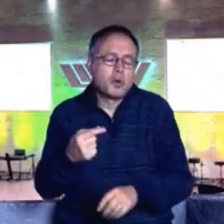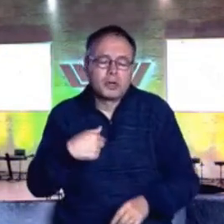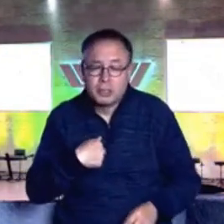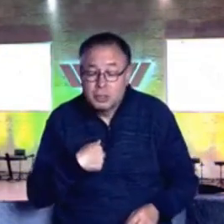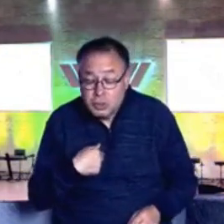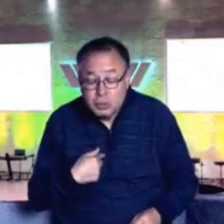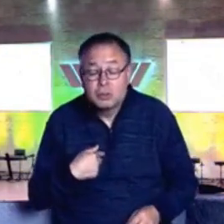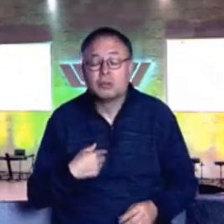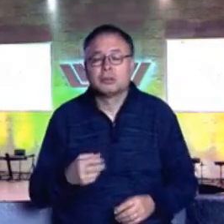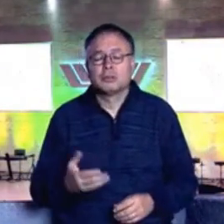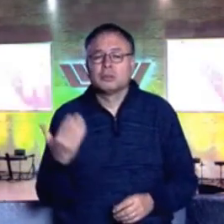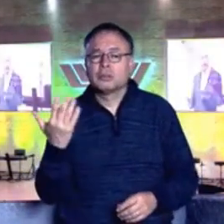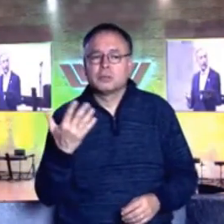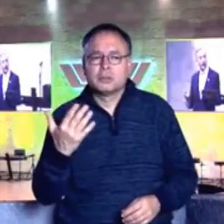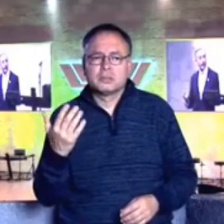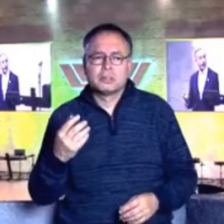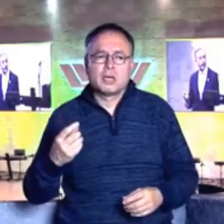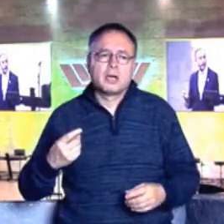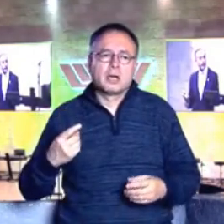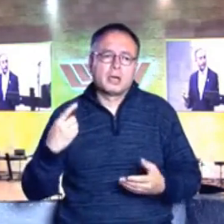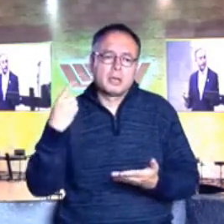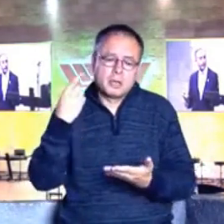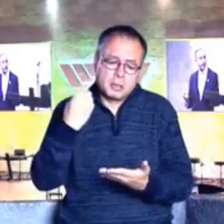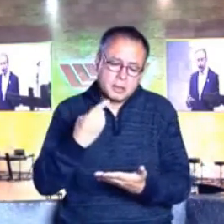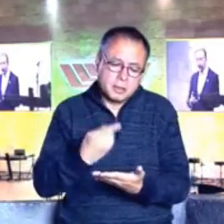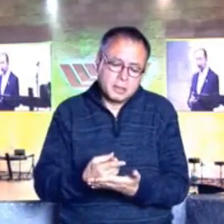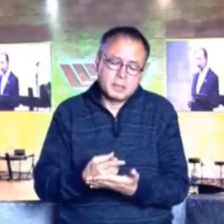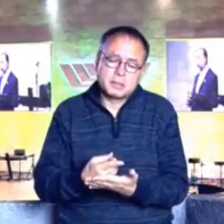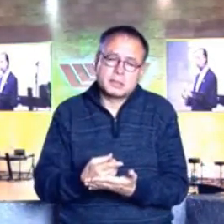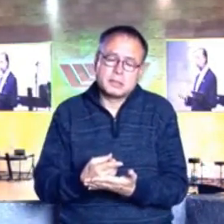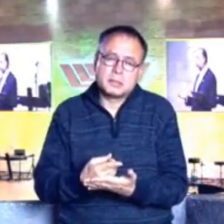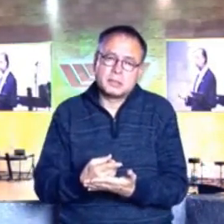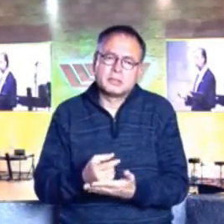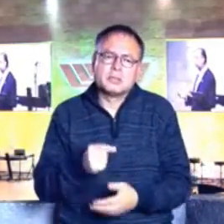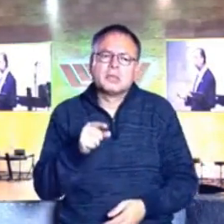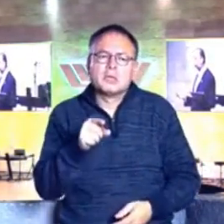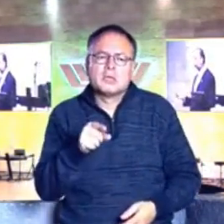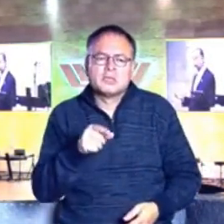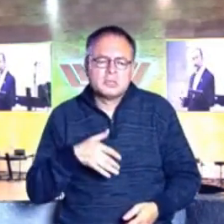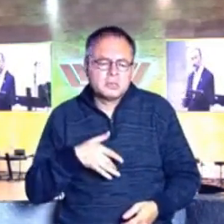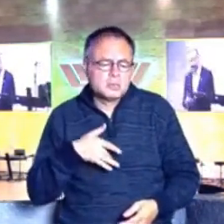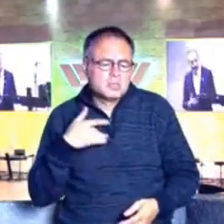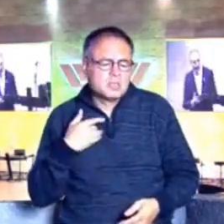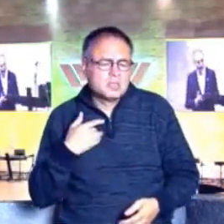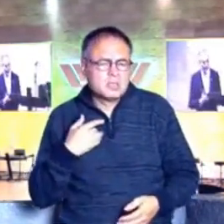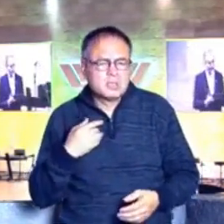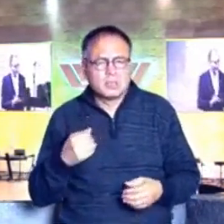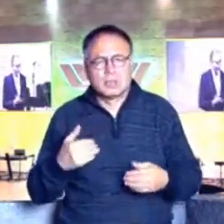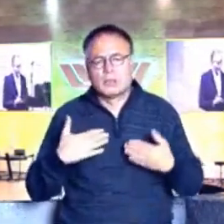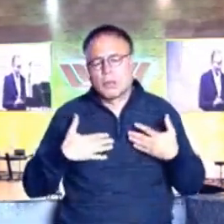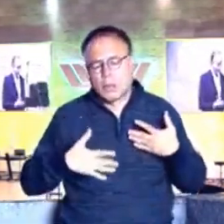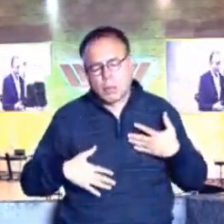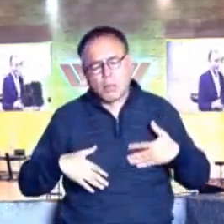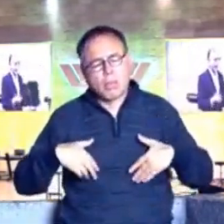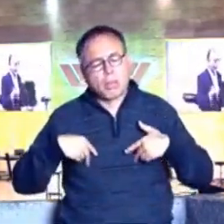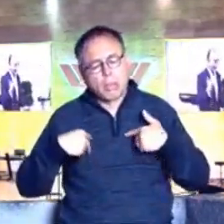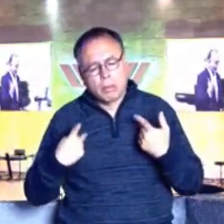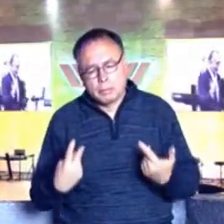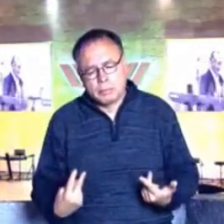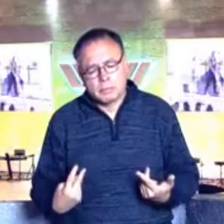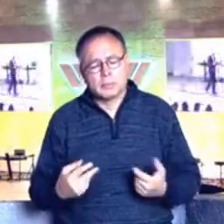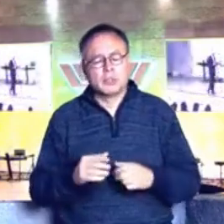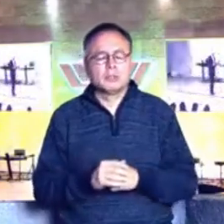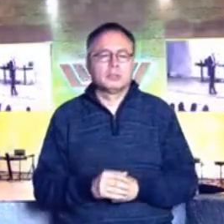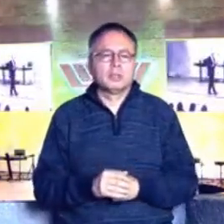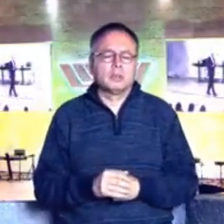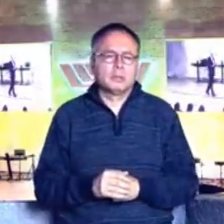descansar te has sentido cansado te sentido agotado Sientes como que ya por ejemplo el fin de